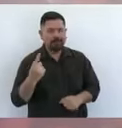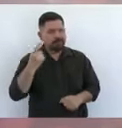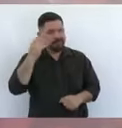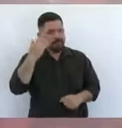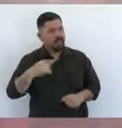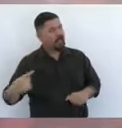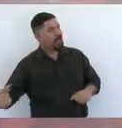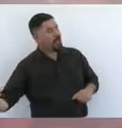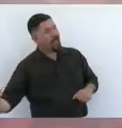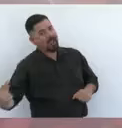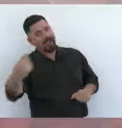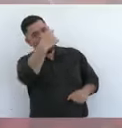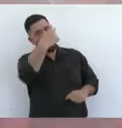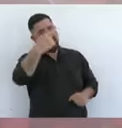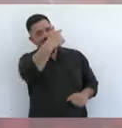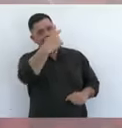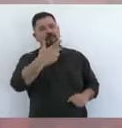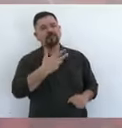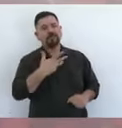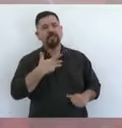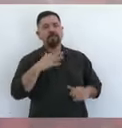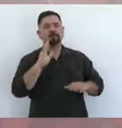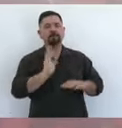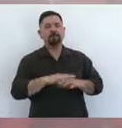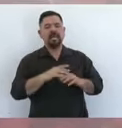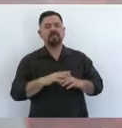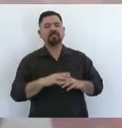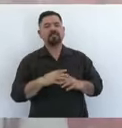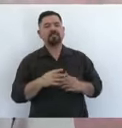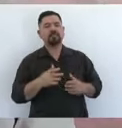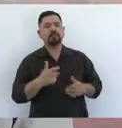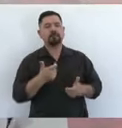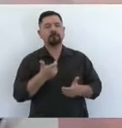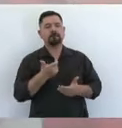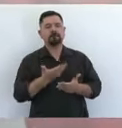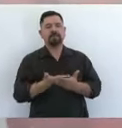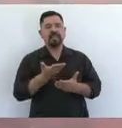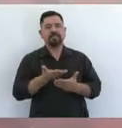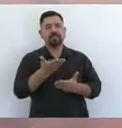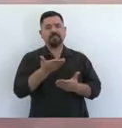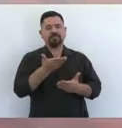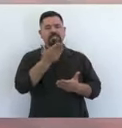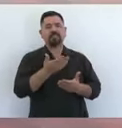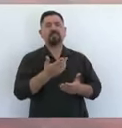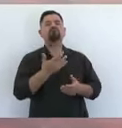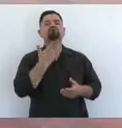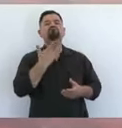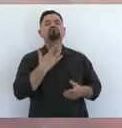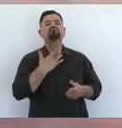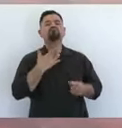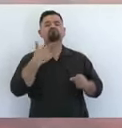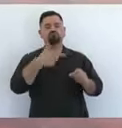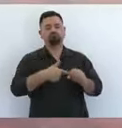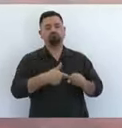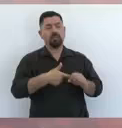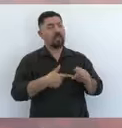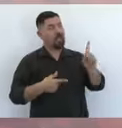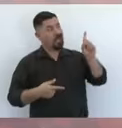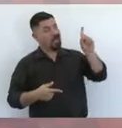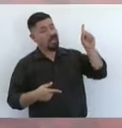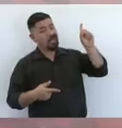ellos tienen más crecimiento en el precio de los combustibles. Es más